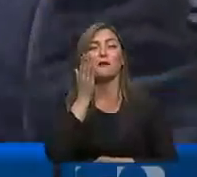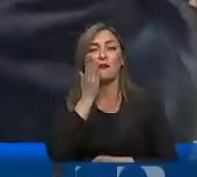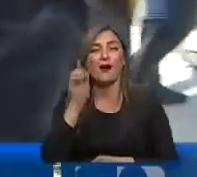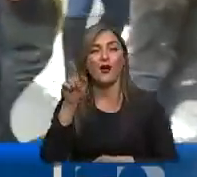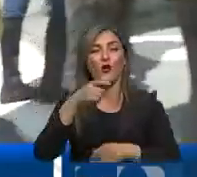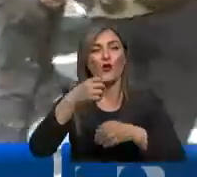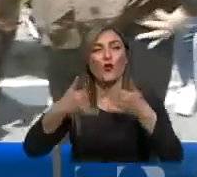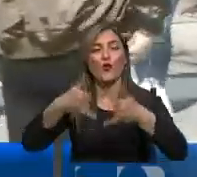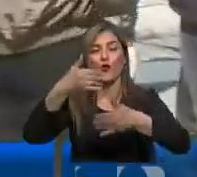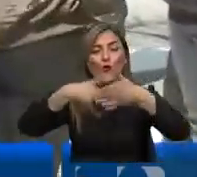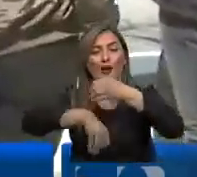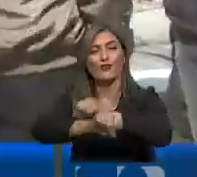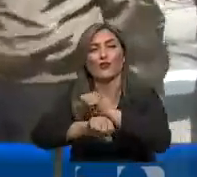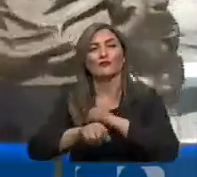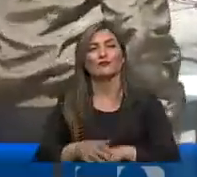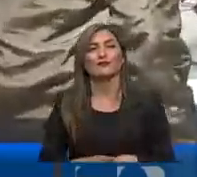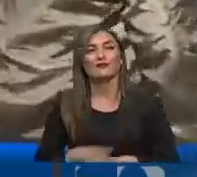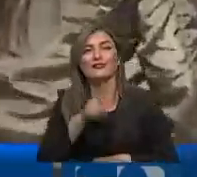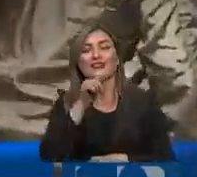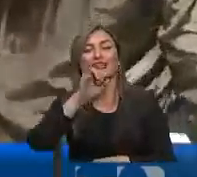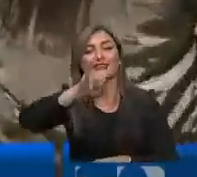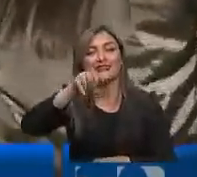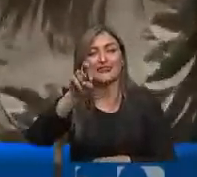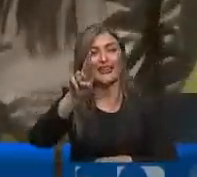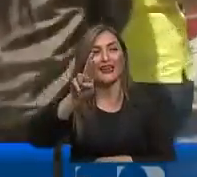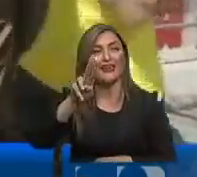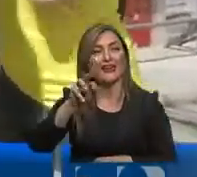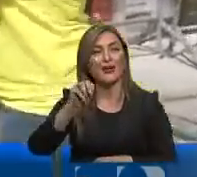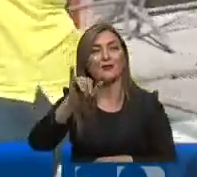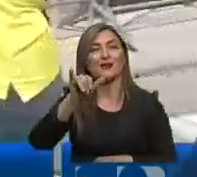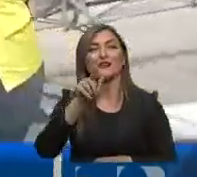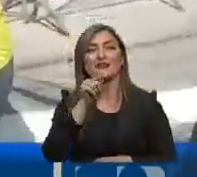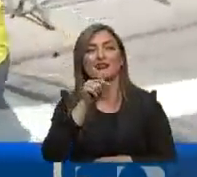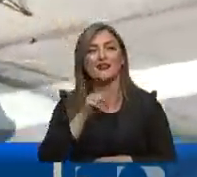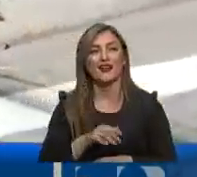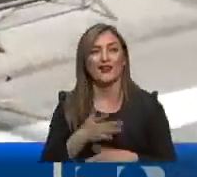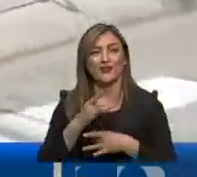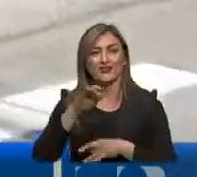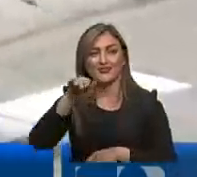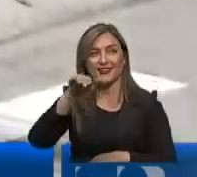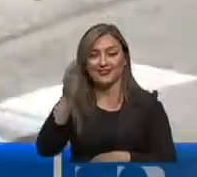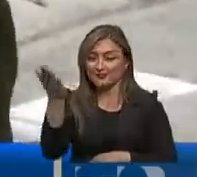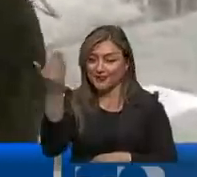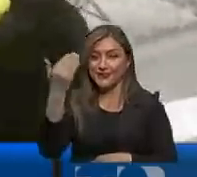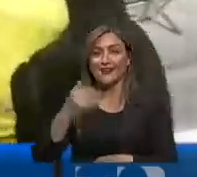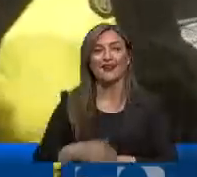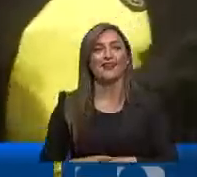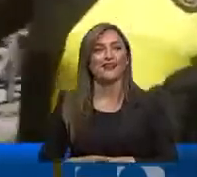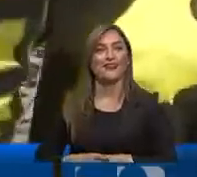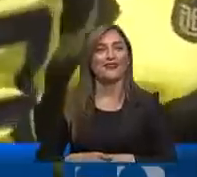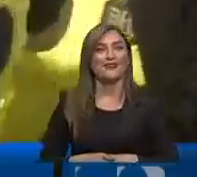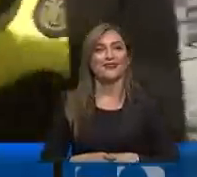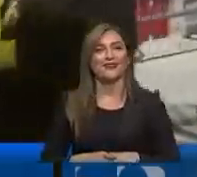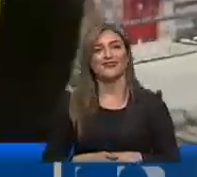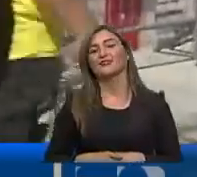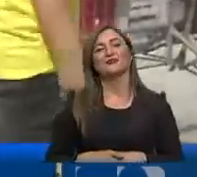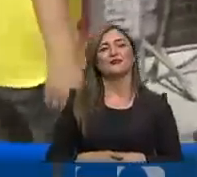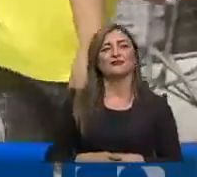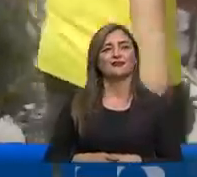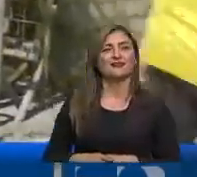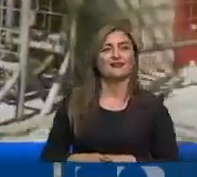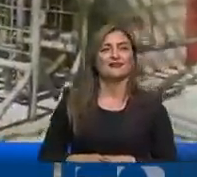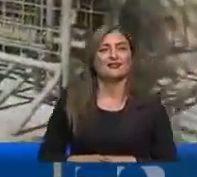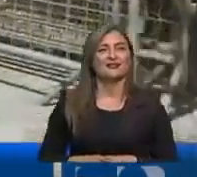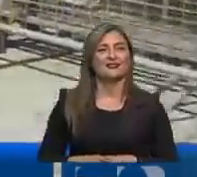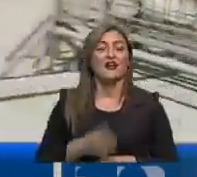Sarmiento, que venga, ¿cuál es? La madre de Jeremy Sarmiento, ¿cuál es, señora? Qué gusto, venga para acá, por favor, ubiquémonos con la señora madre